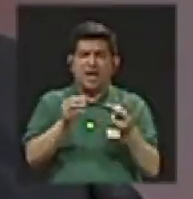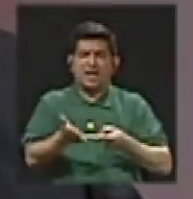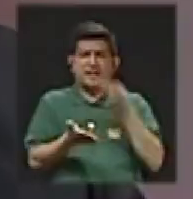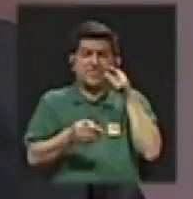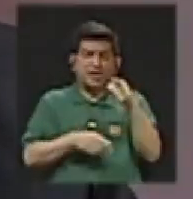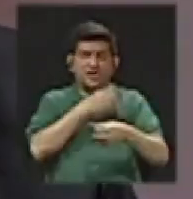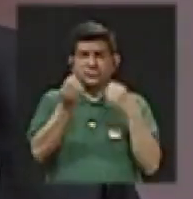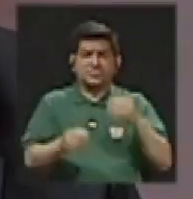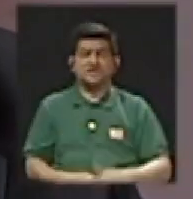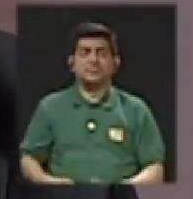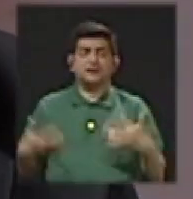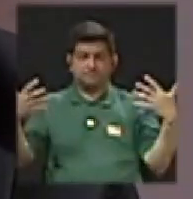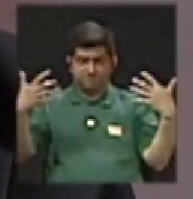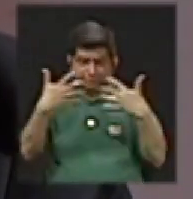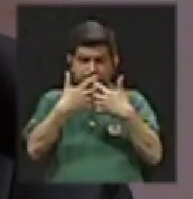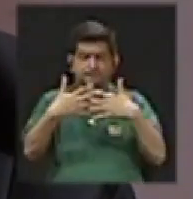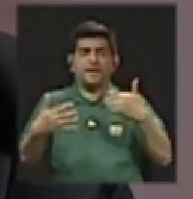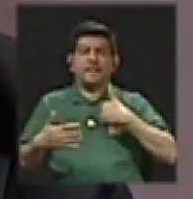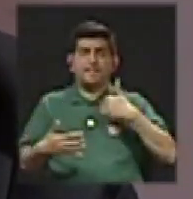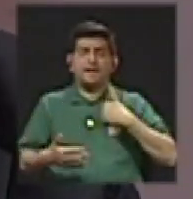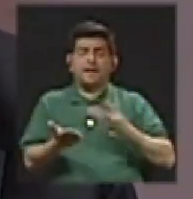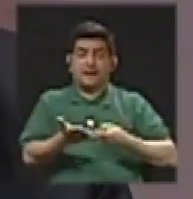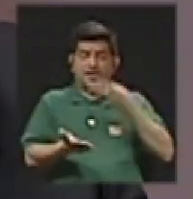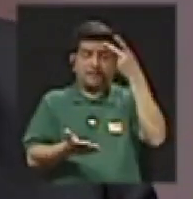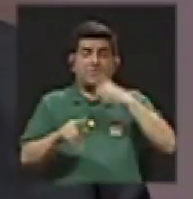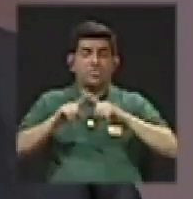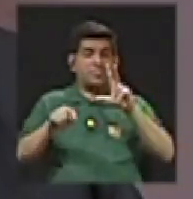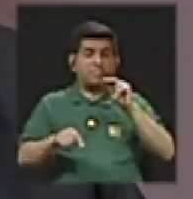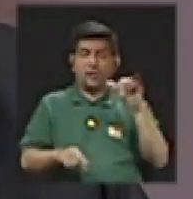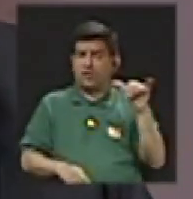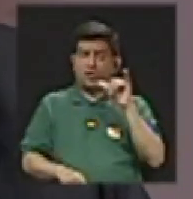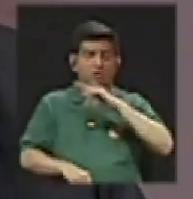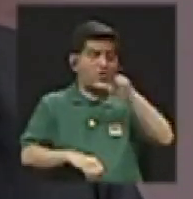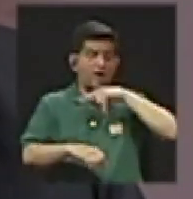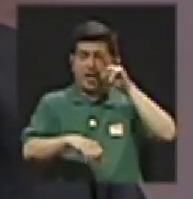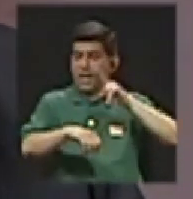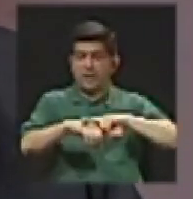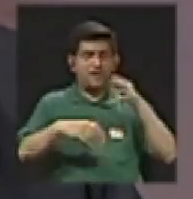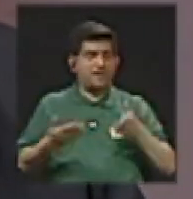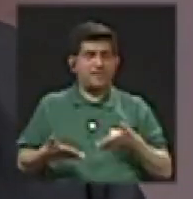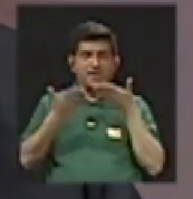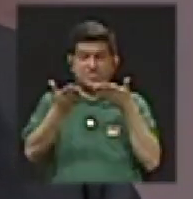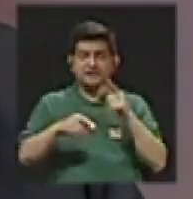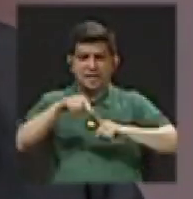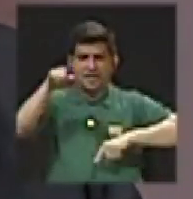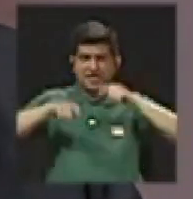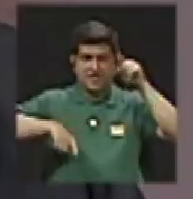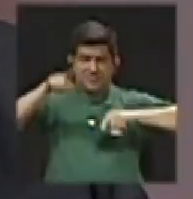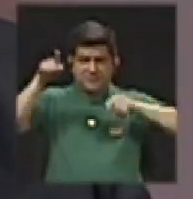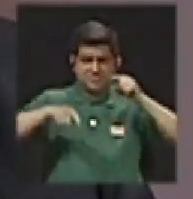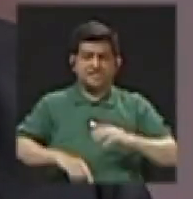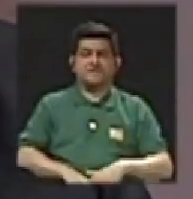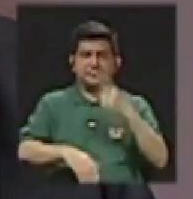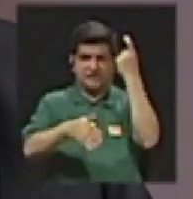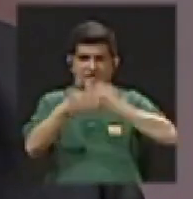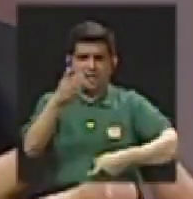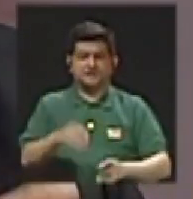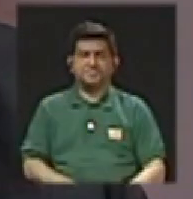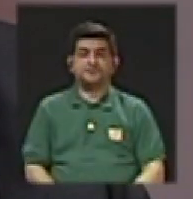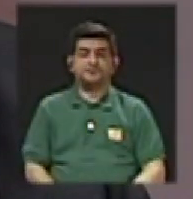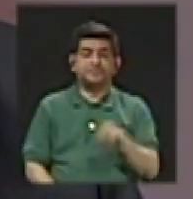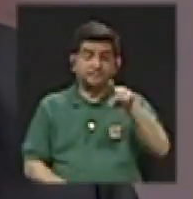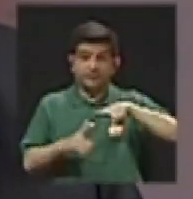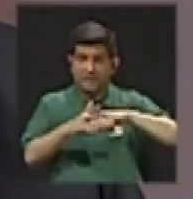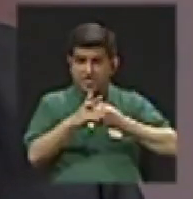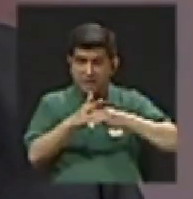hicieron fue armarlo, que ciertamente tiene cierto valor, pero no tanto como normalmente se le atribuyen las estadísticas brutas. Entonces, esta